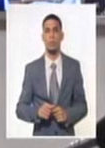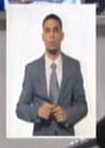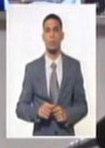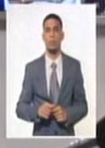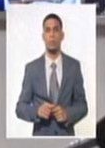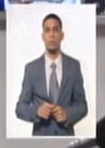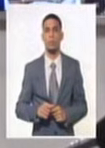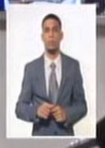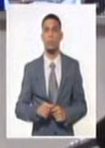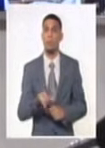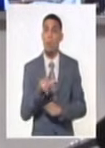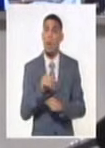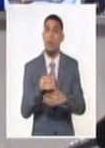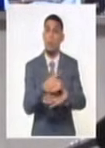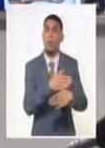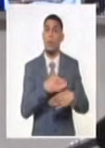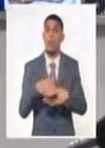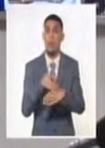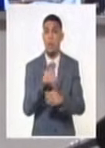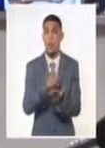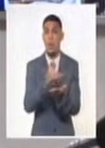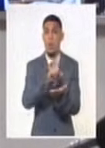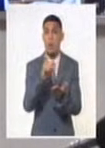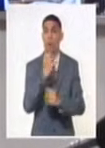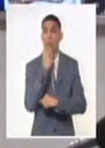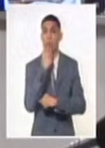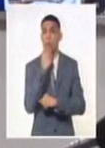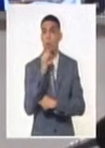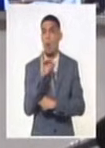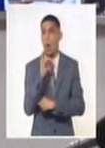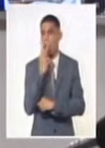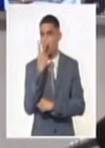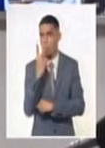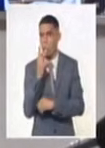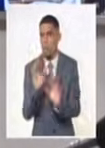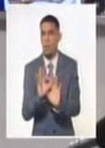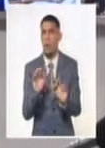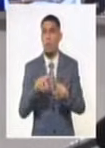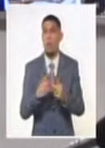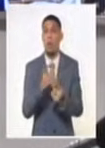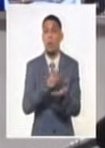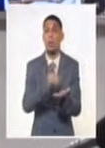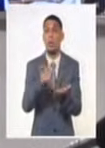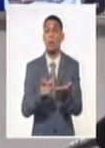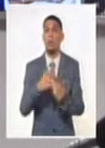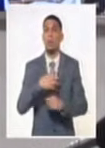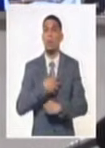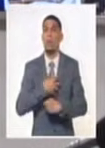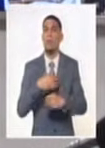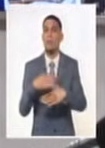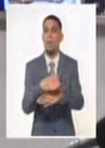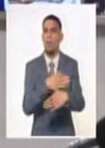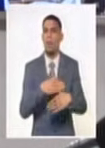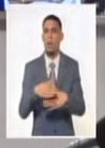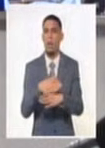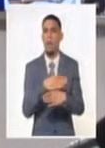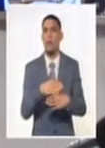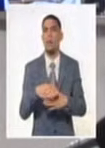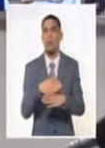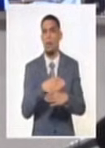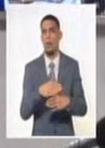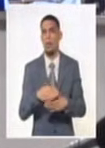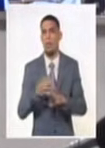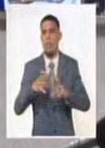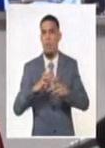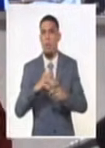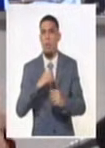hay una diversidad, pues ha habido una atención especial porque son estudiantes también que tienen determinadas motivaciones y que están siendo atendidos en nuestros institutos